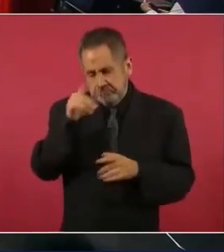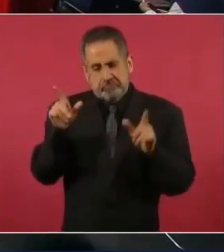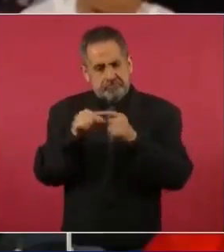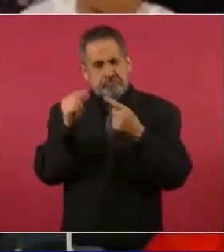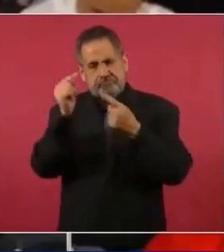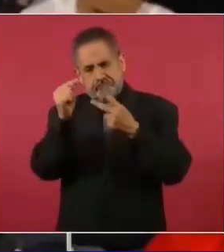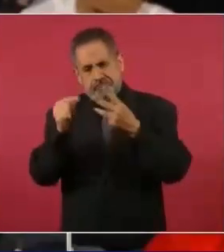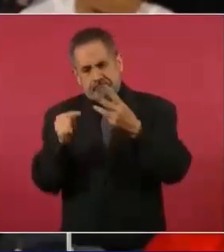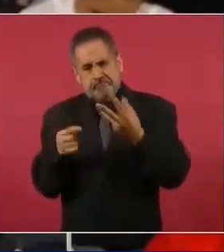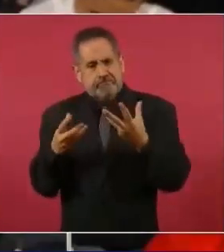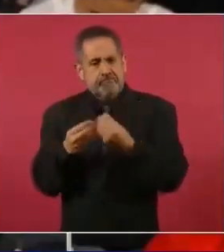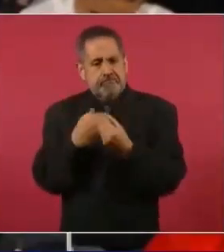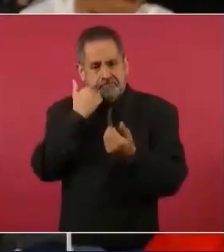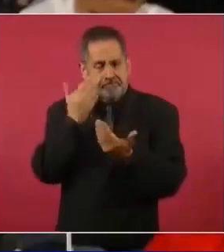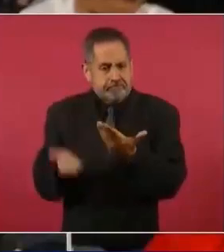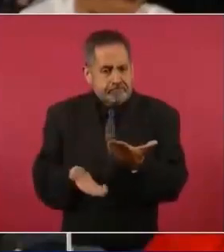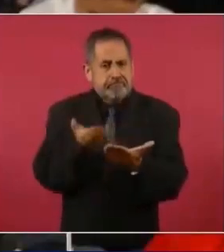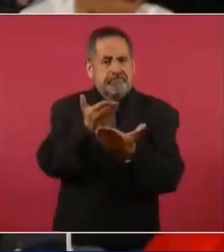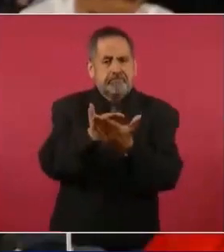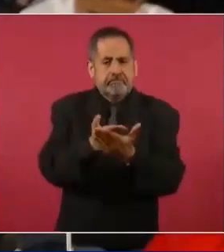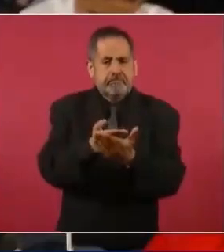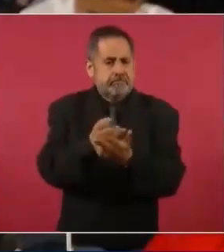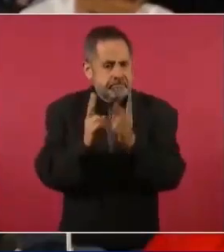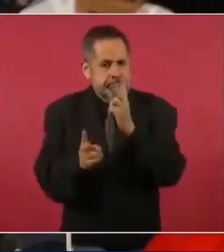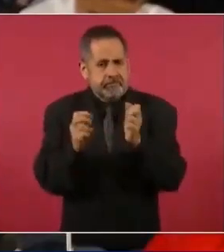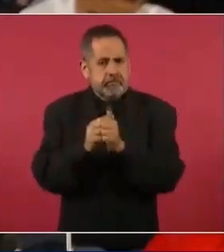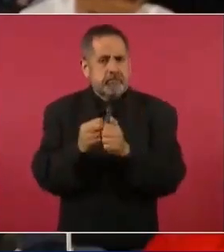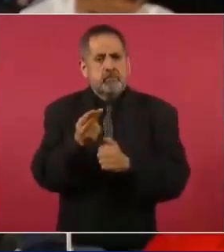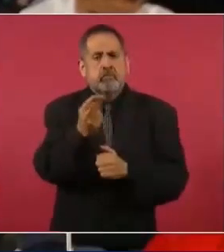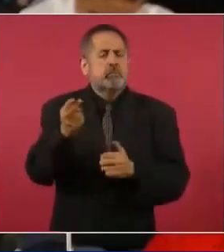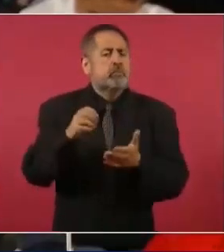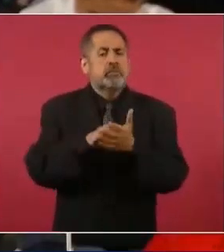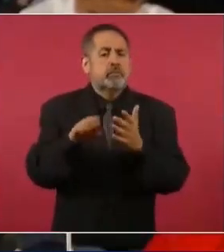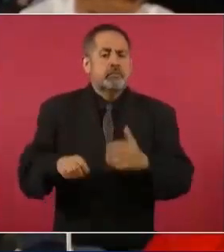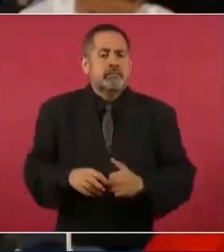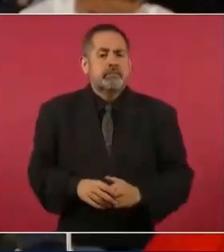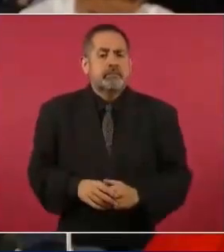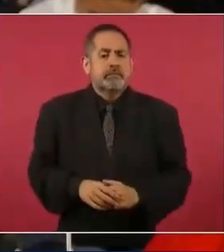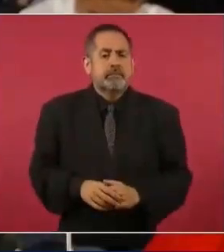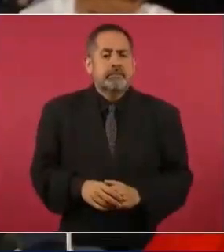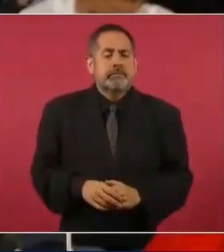presidente, que me gustaría muchísimo planteárselas. Por ejemplo,